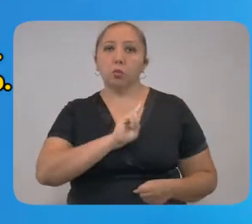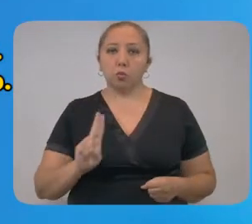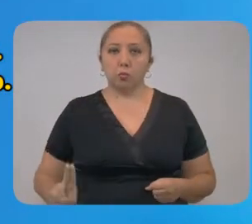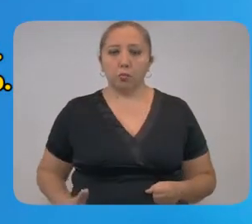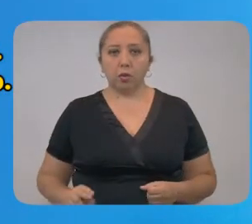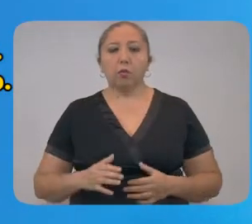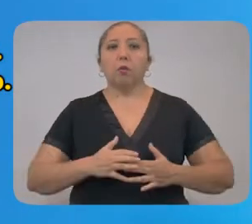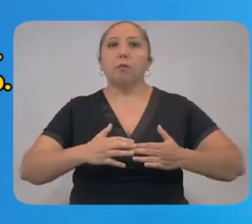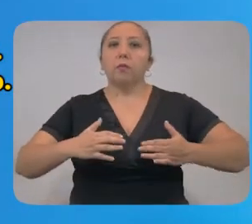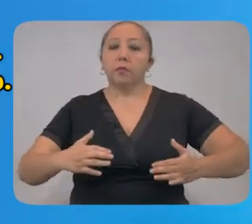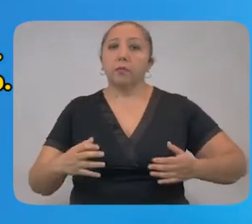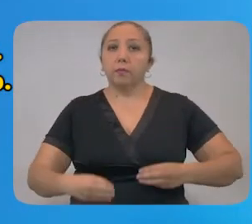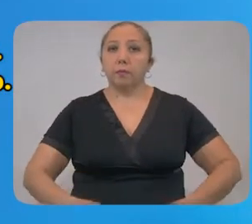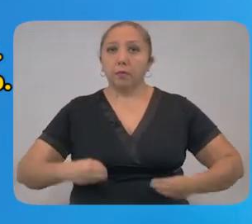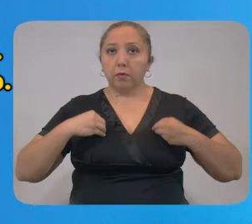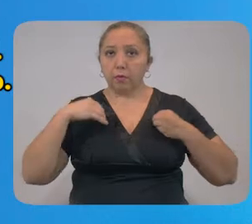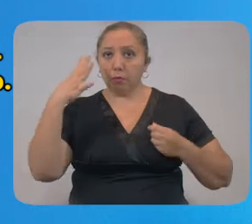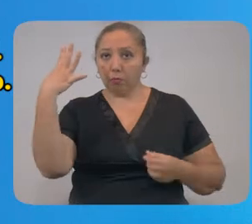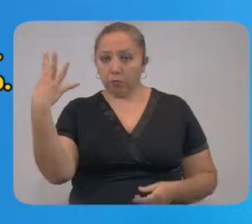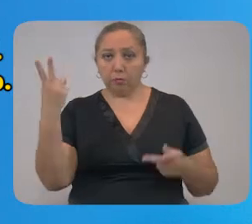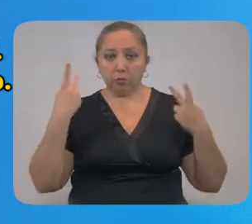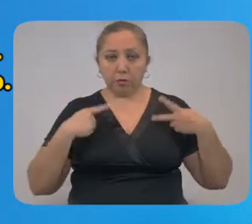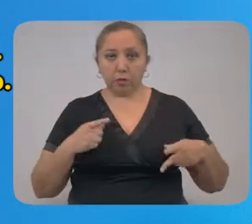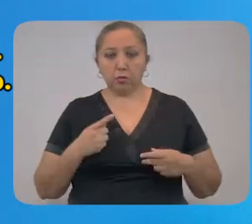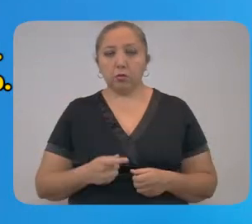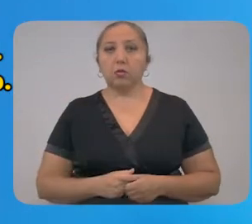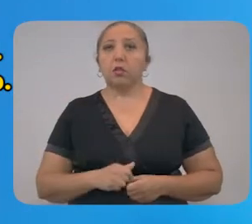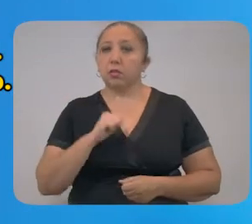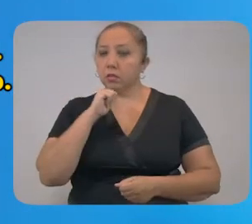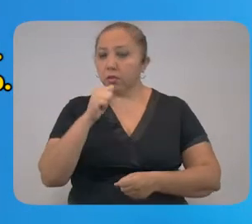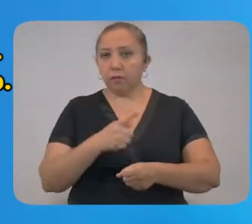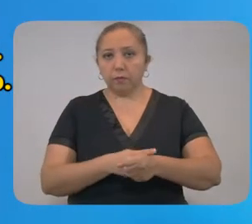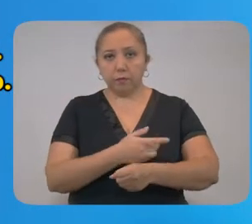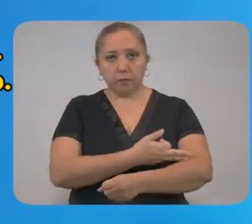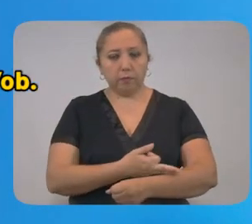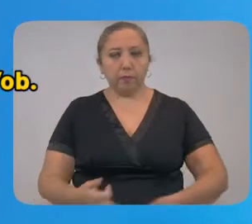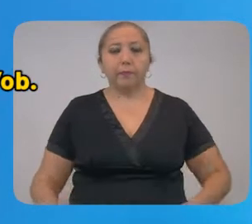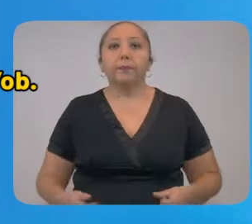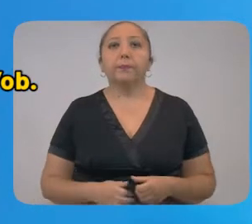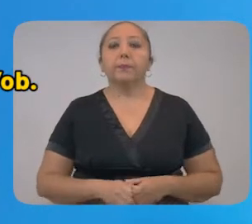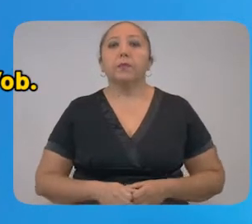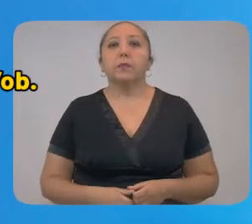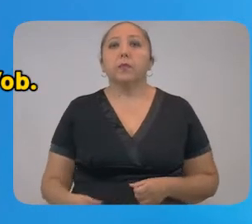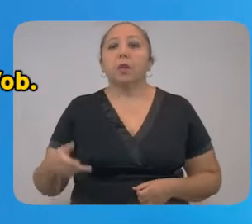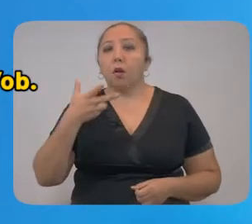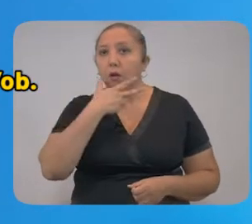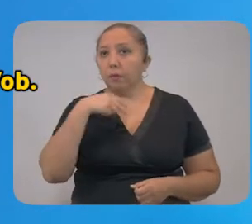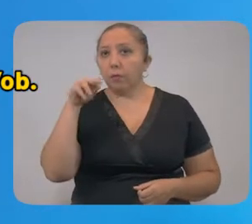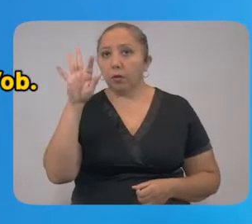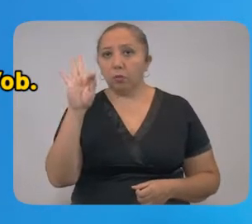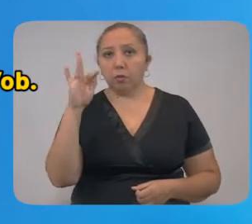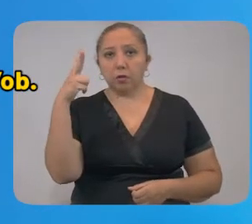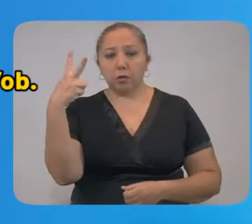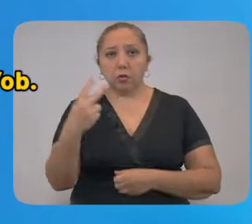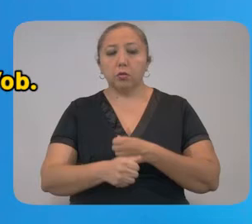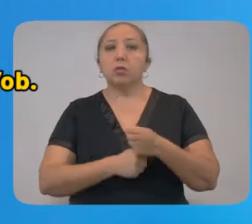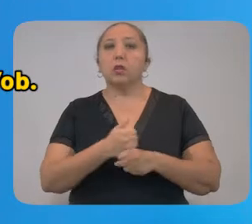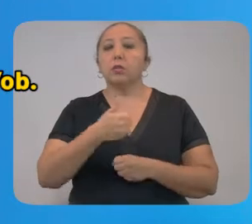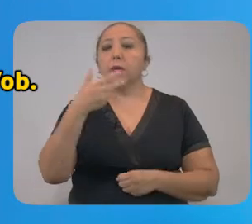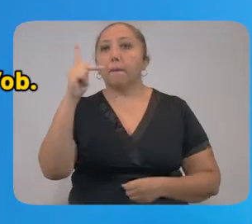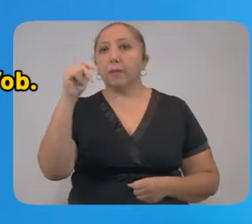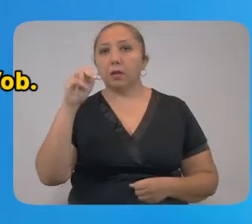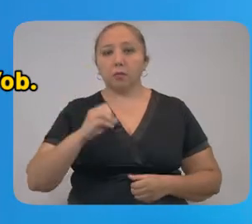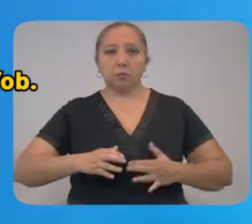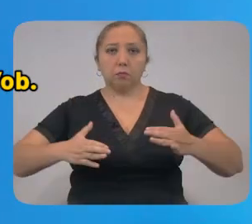con obesidad. Convivía con 4 contactos, los cuales se reportan asintomáticos. Hombre de 42 años de peto, con